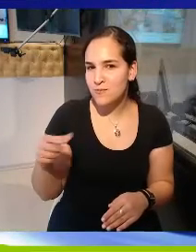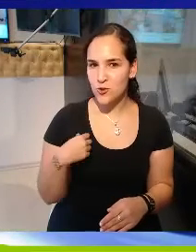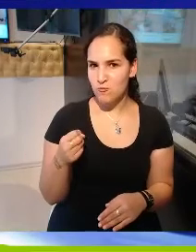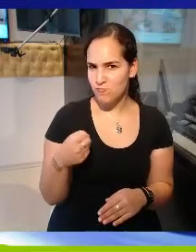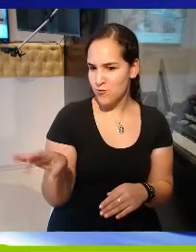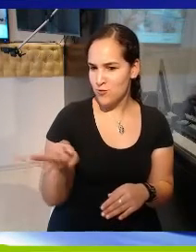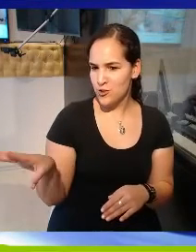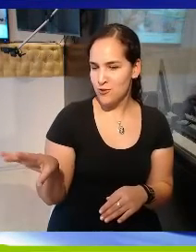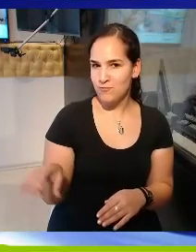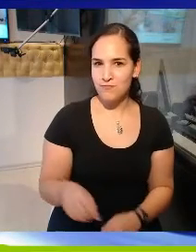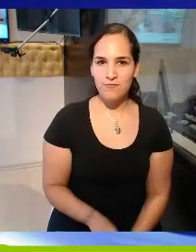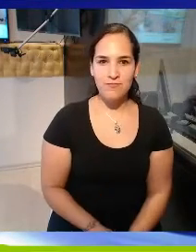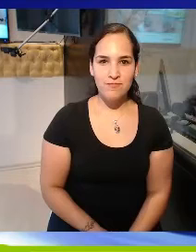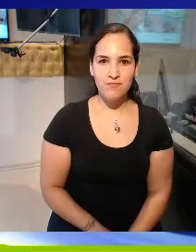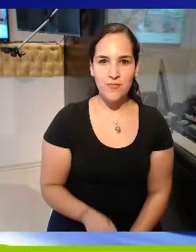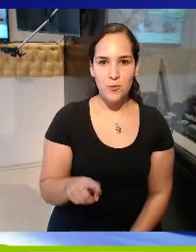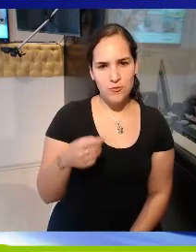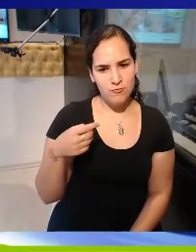No.